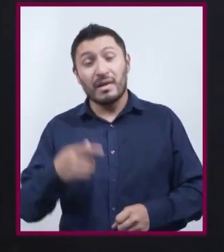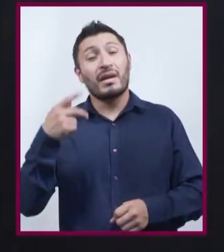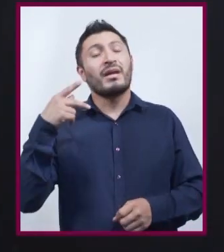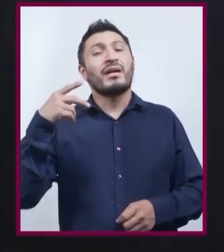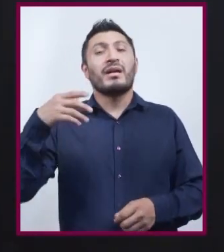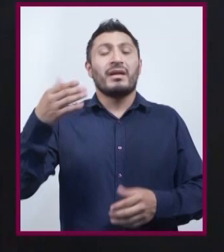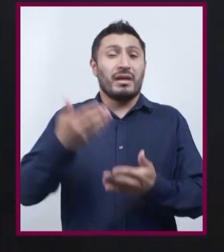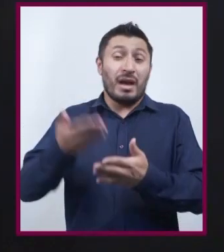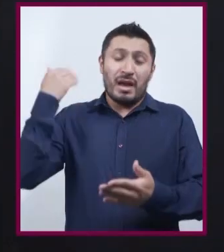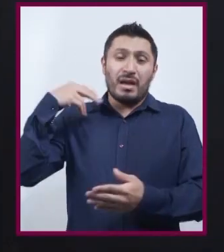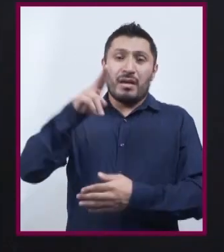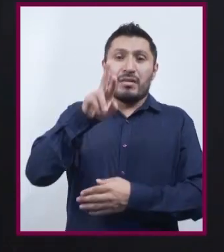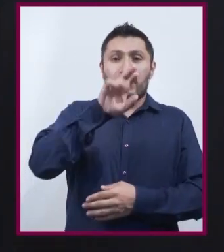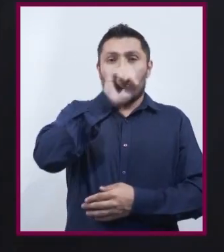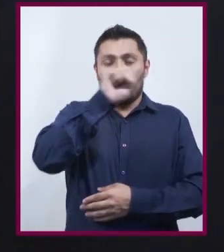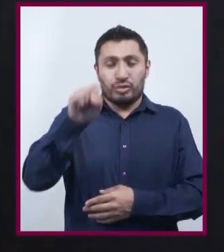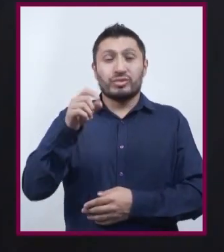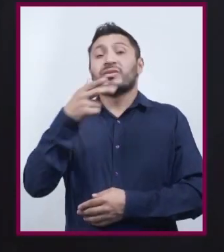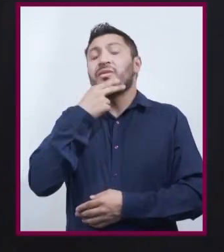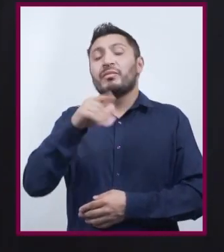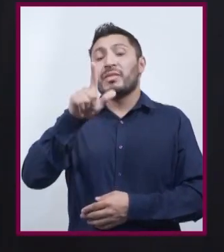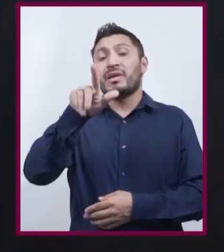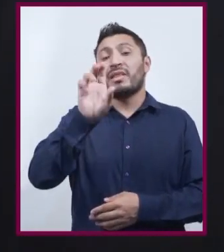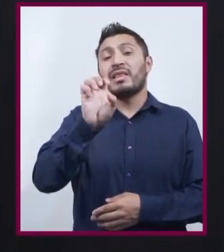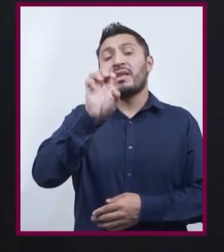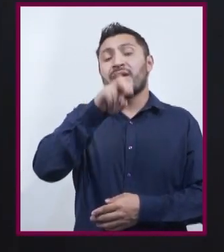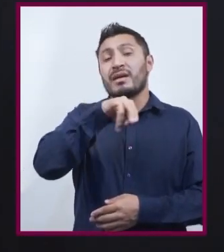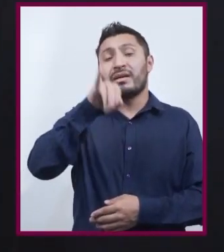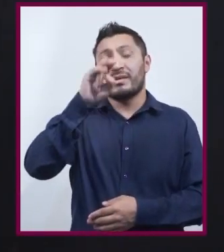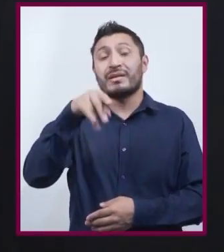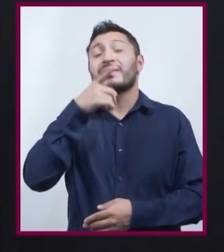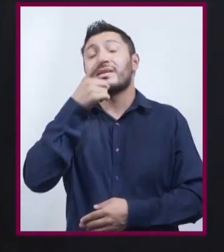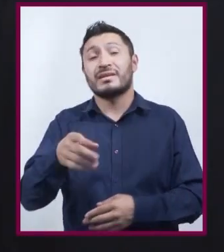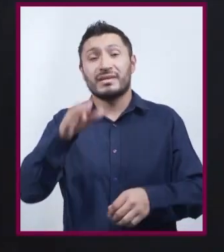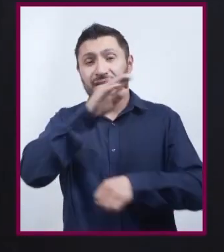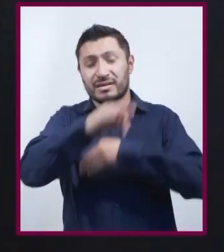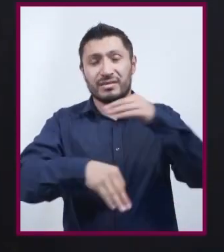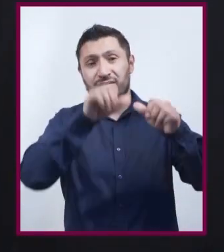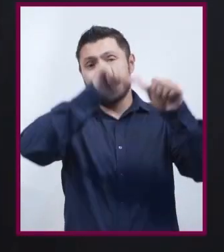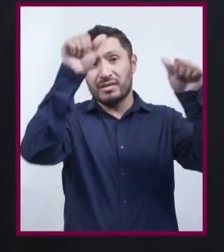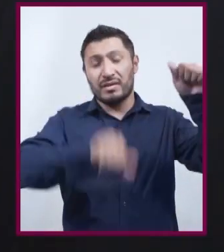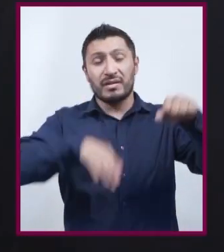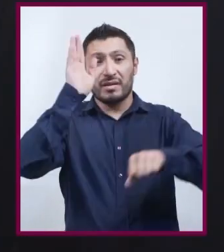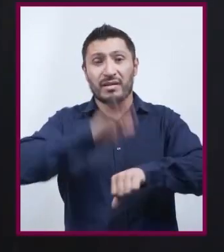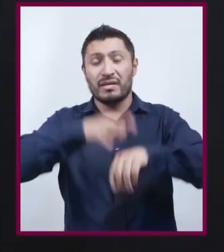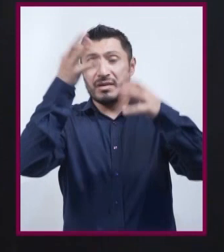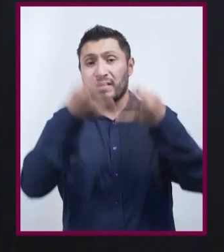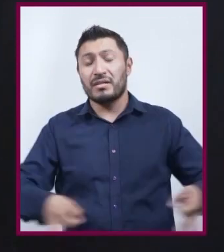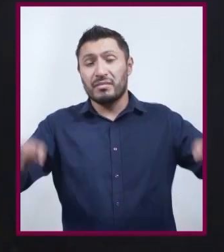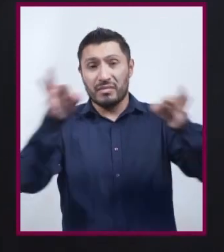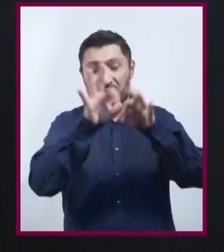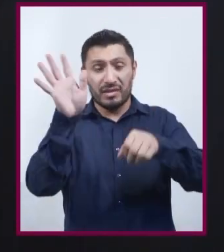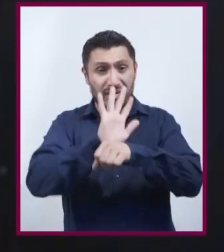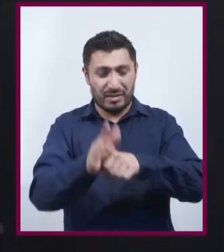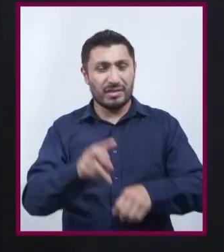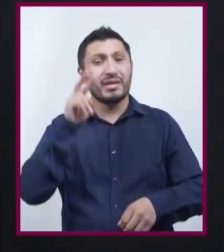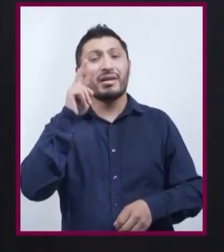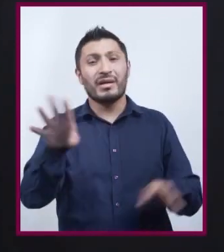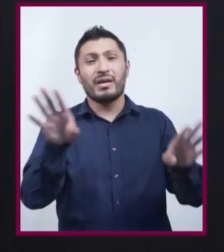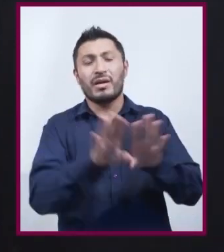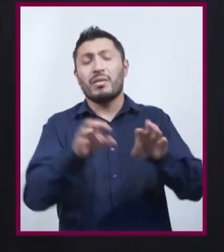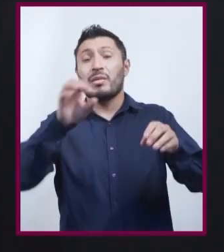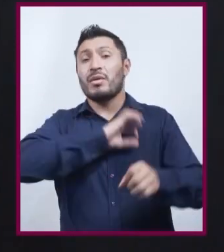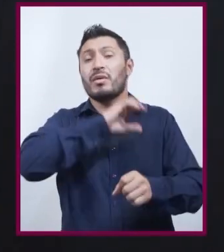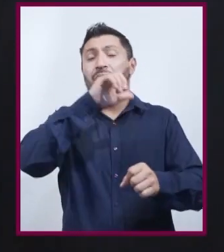más tarde, en la entonces Unión Soviética, Lenin dijo que de todas las artes la que más importaba era la del